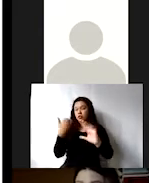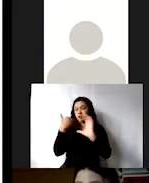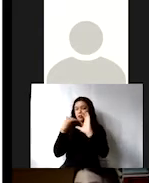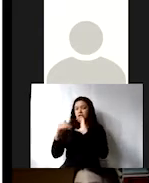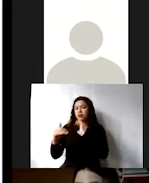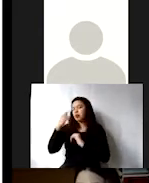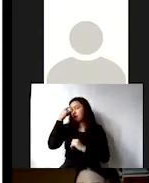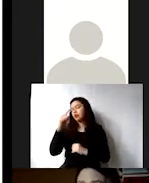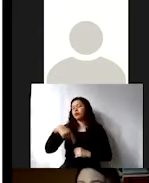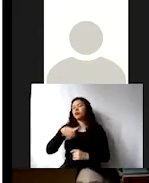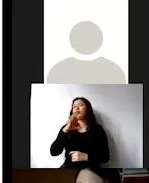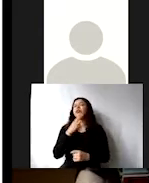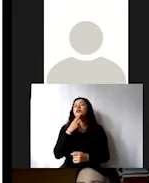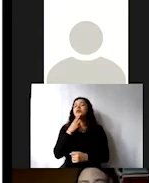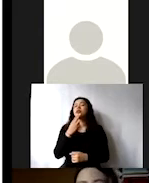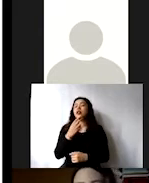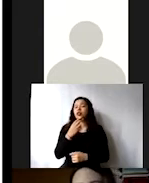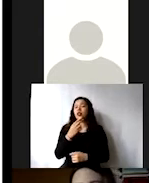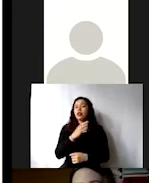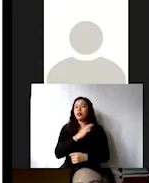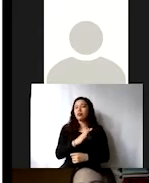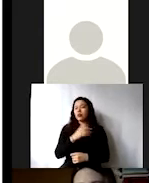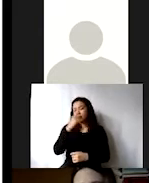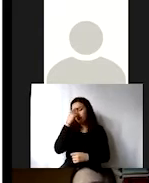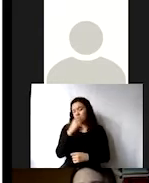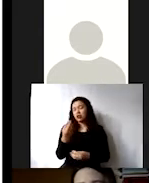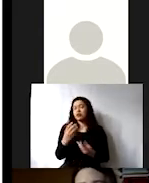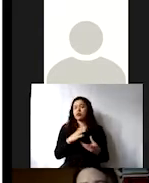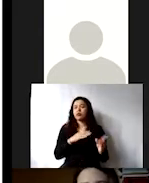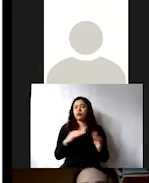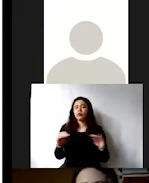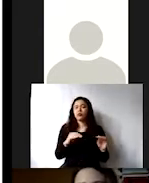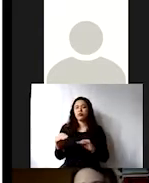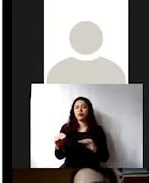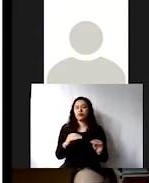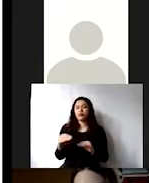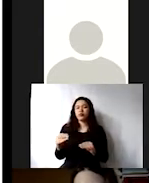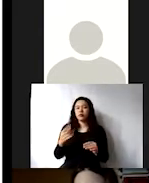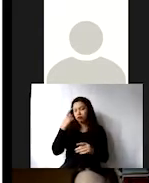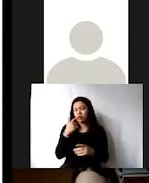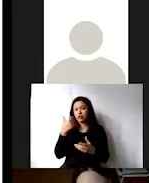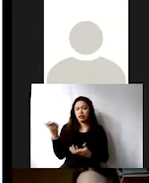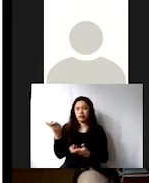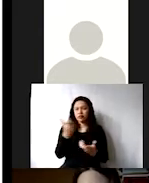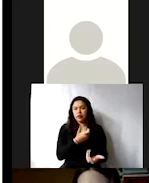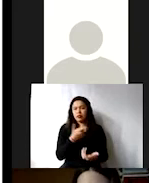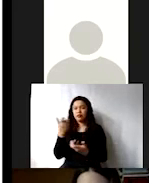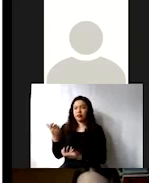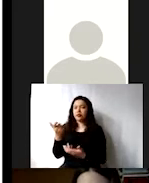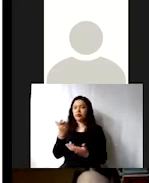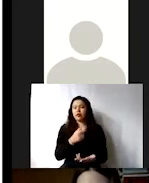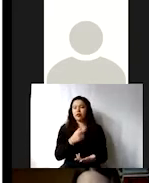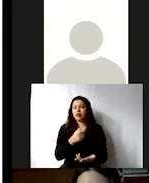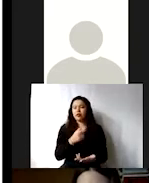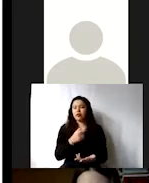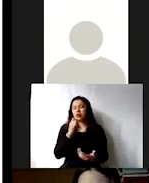servir, porque sí hay mucha movilización de fondos que están abordando los ODS tal cual. Otro de